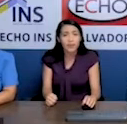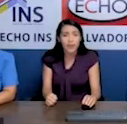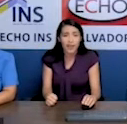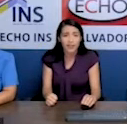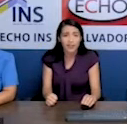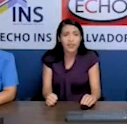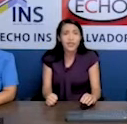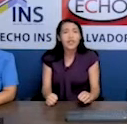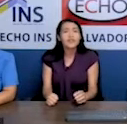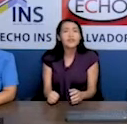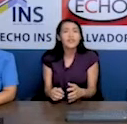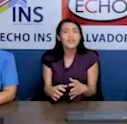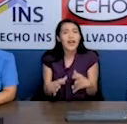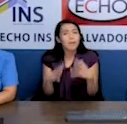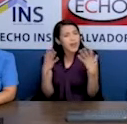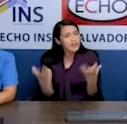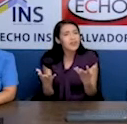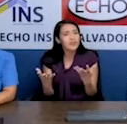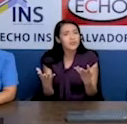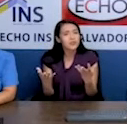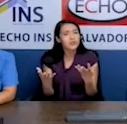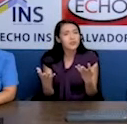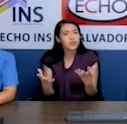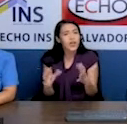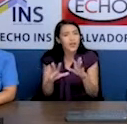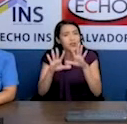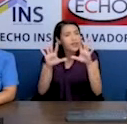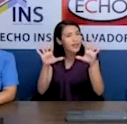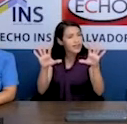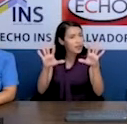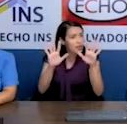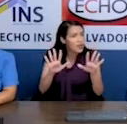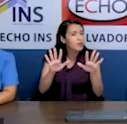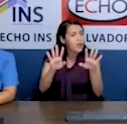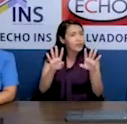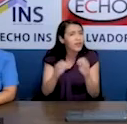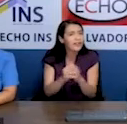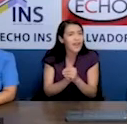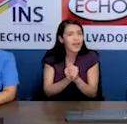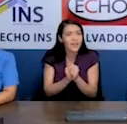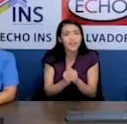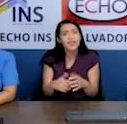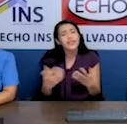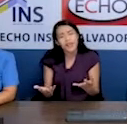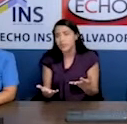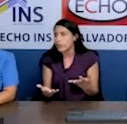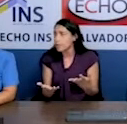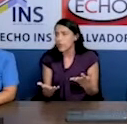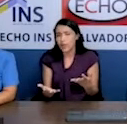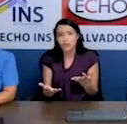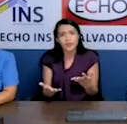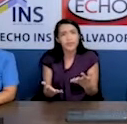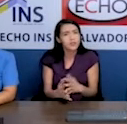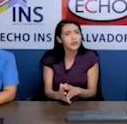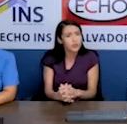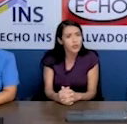serie de enfermedades. Entonces, aparte de estos estudios, hay otros que catalogan en 4 grandes áreas las razones